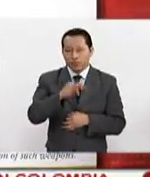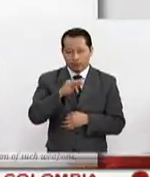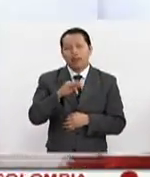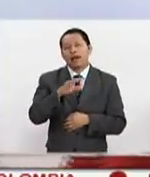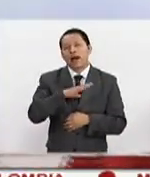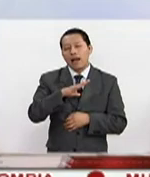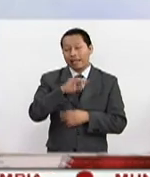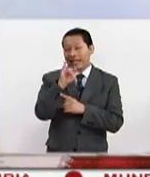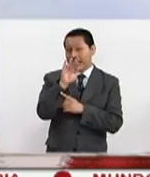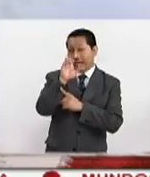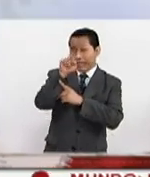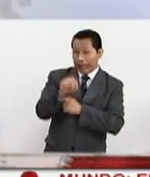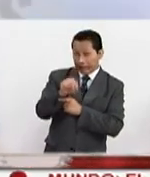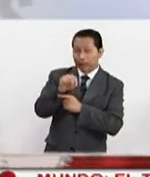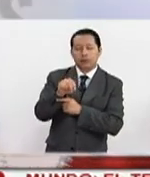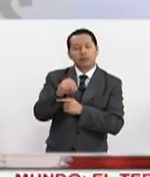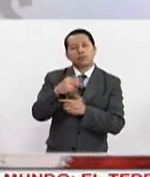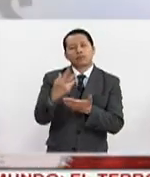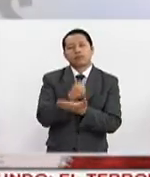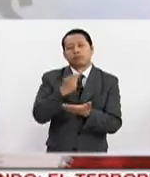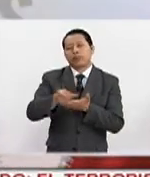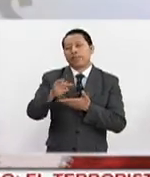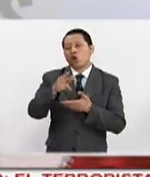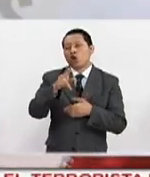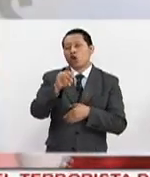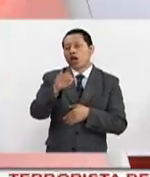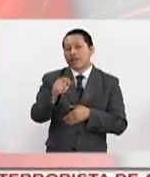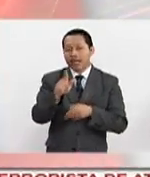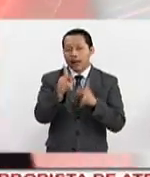armas nucleares gana el Premio Nobel de la Paz 2017.